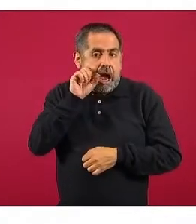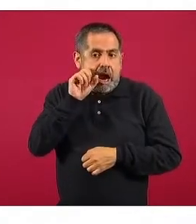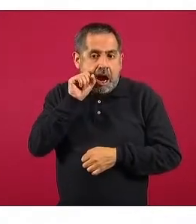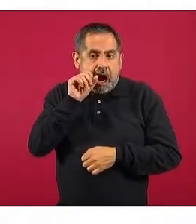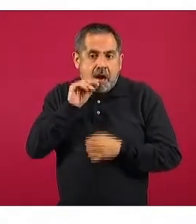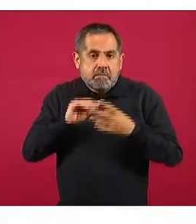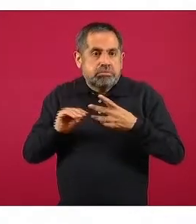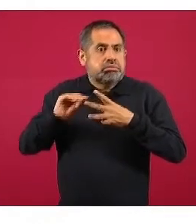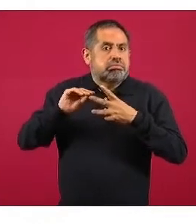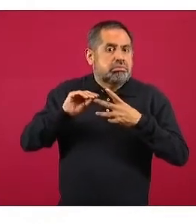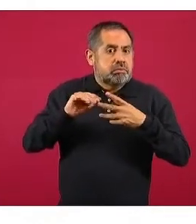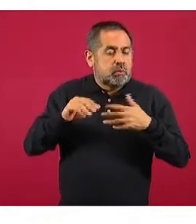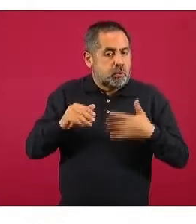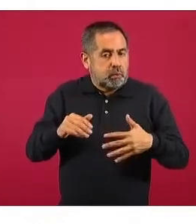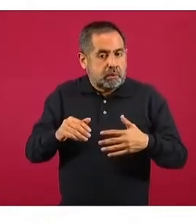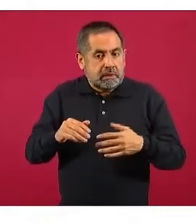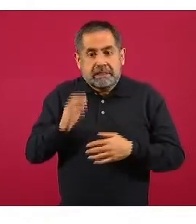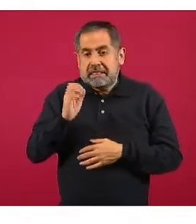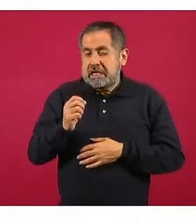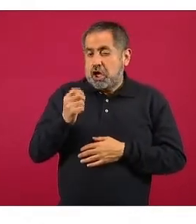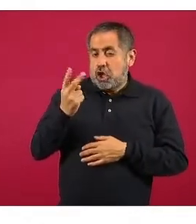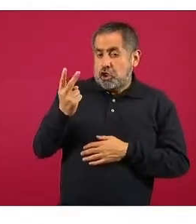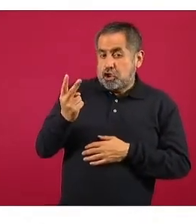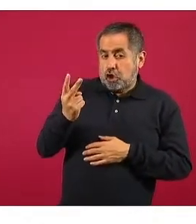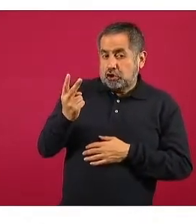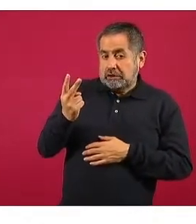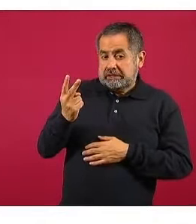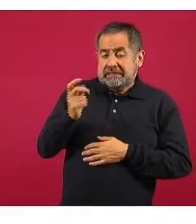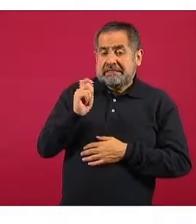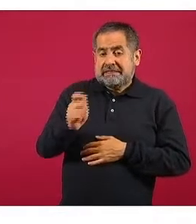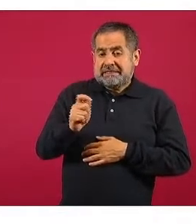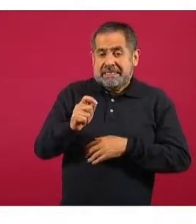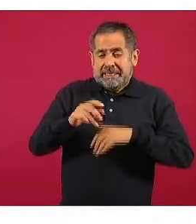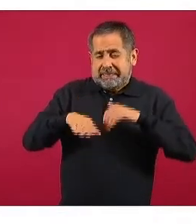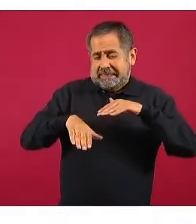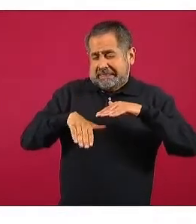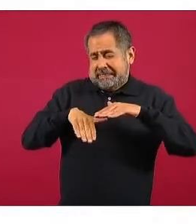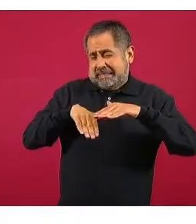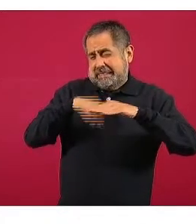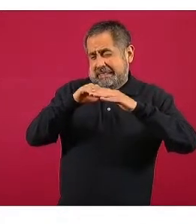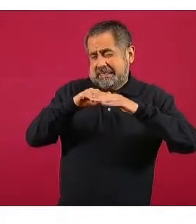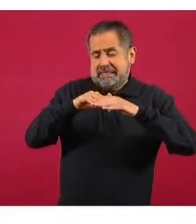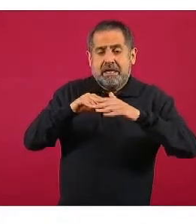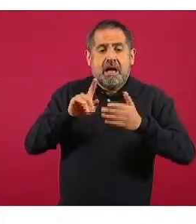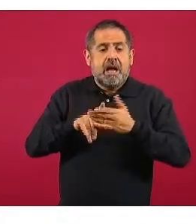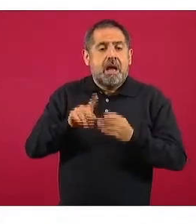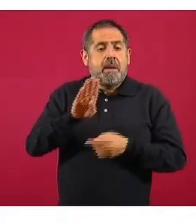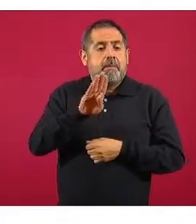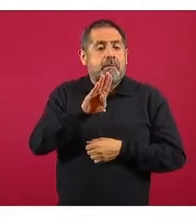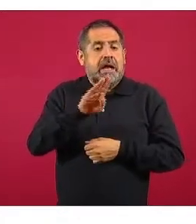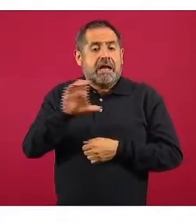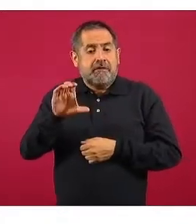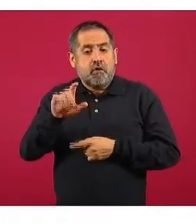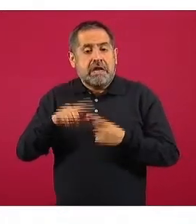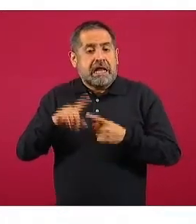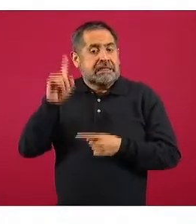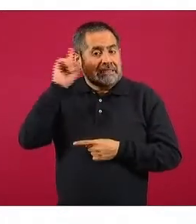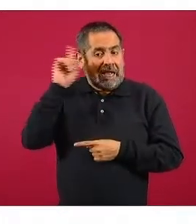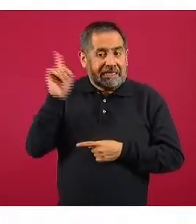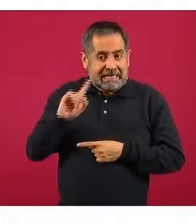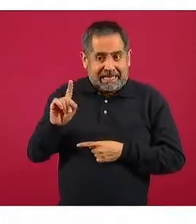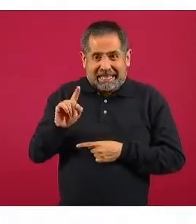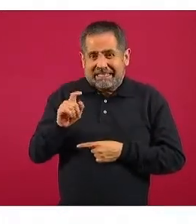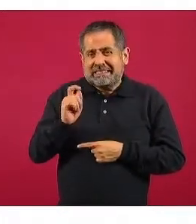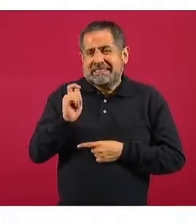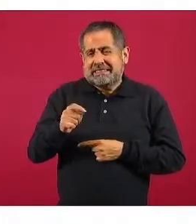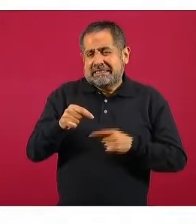nivel, incluidas 2 que están en el nivel de riesgo máximo, ¿no? Baja California y Zacatecas. Veremos en la